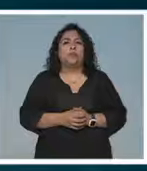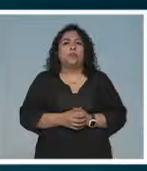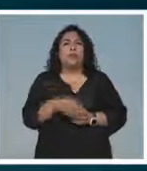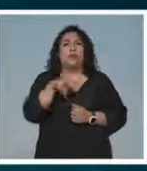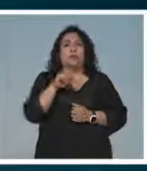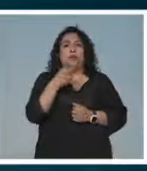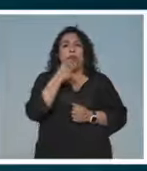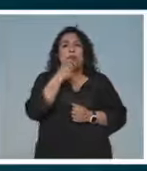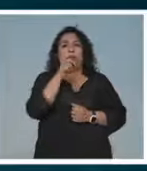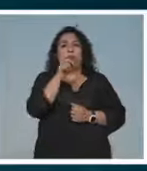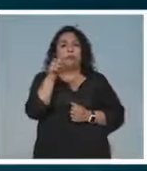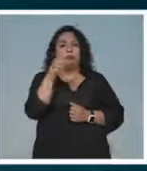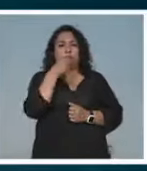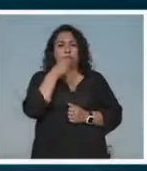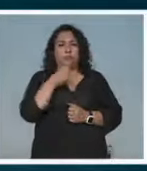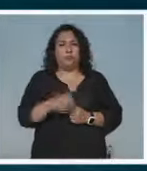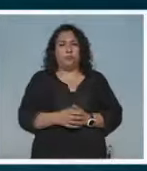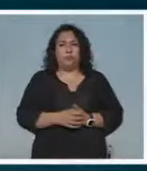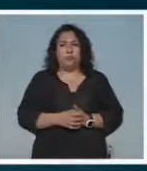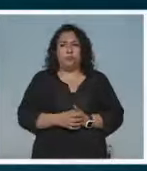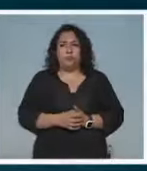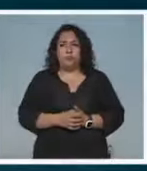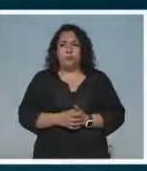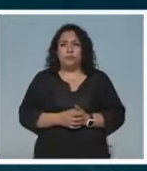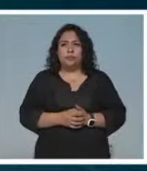Noticias 22, Alberto Aranda.